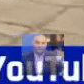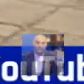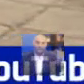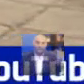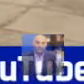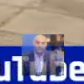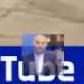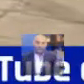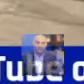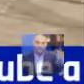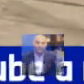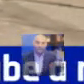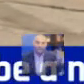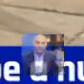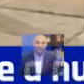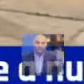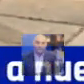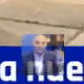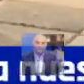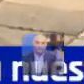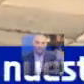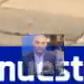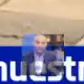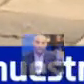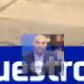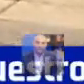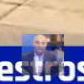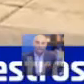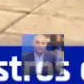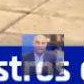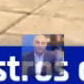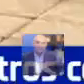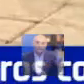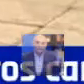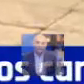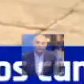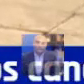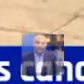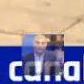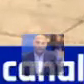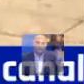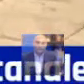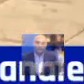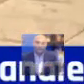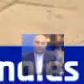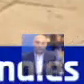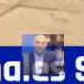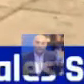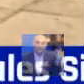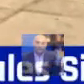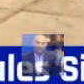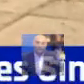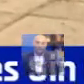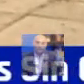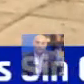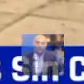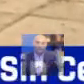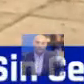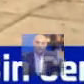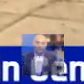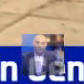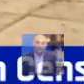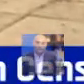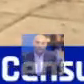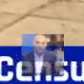Pavón. Estas son imágenes desde Jojutla, Morelos, ahí en donde se encuentra el